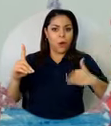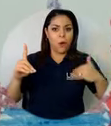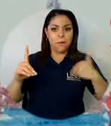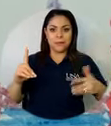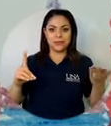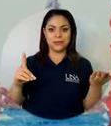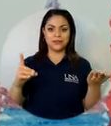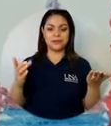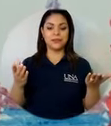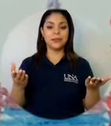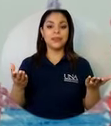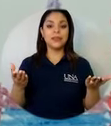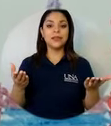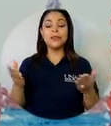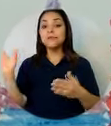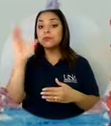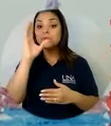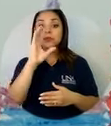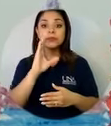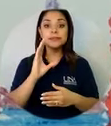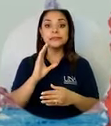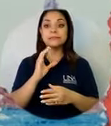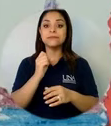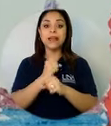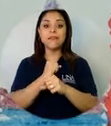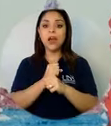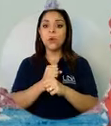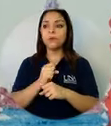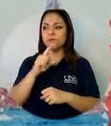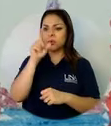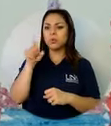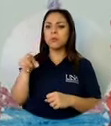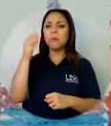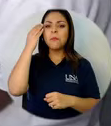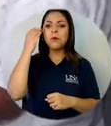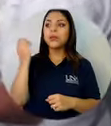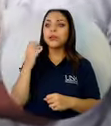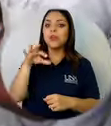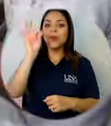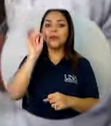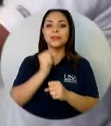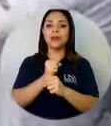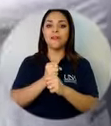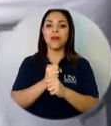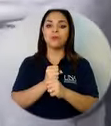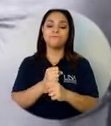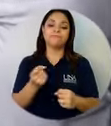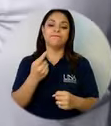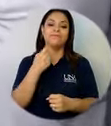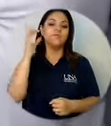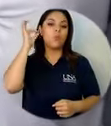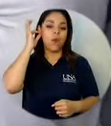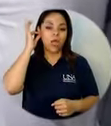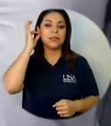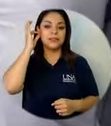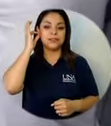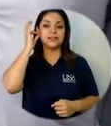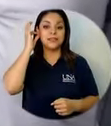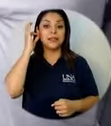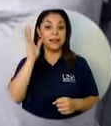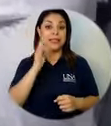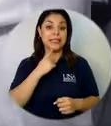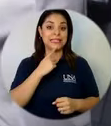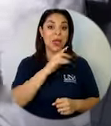el que tenían los hombres desempleados. Y cuando vamos a consultar a esas mujeres por qué están desempleadas, a diferencia de los hombres, la